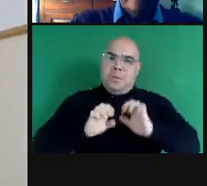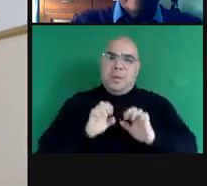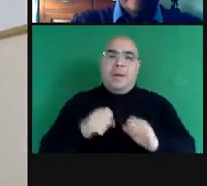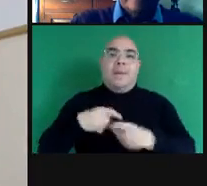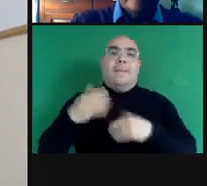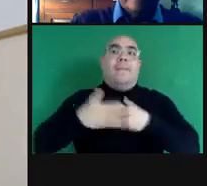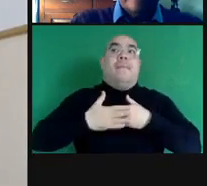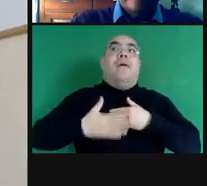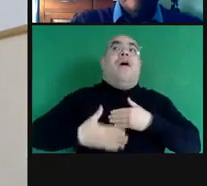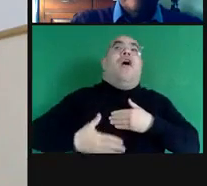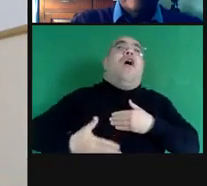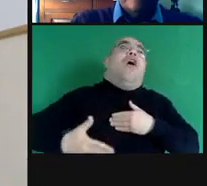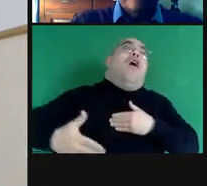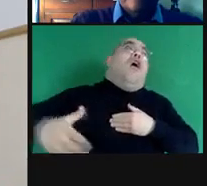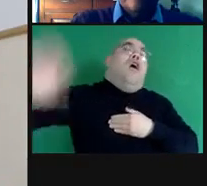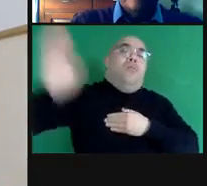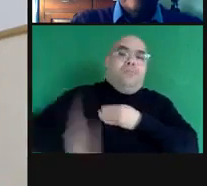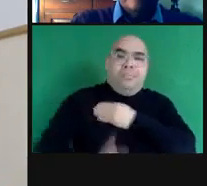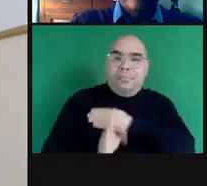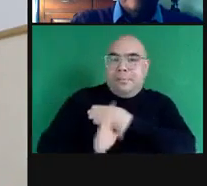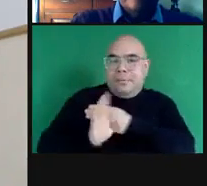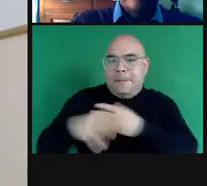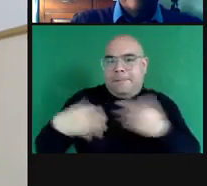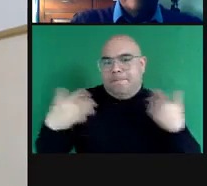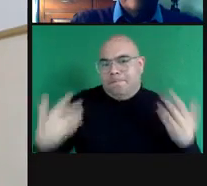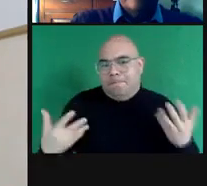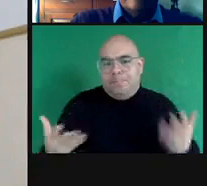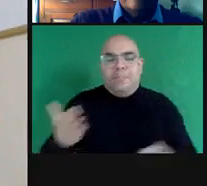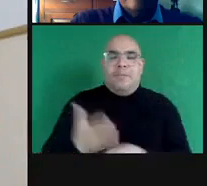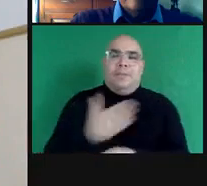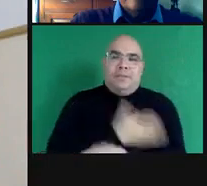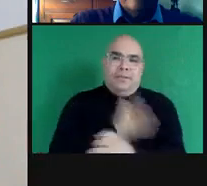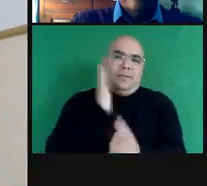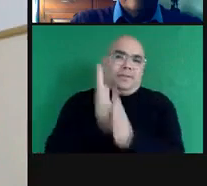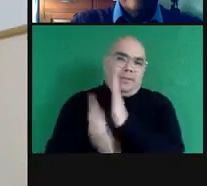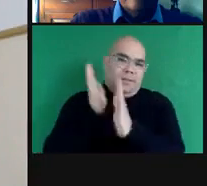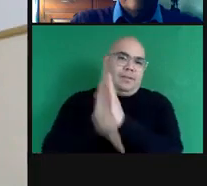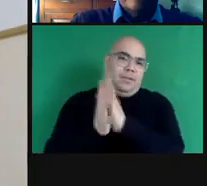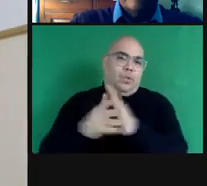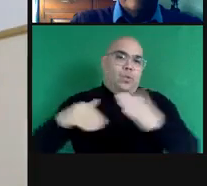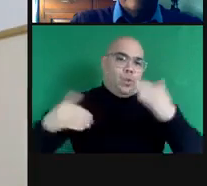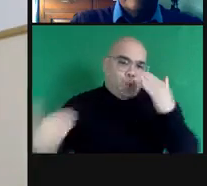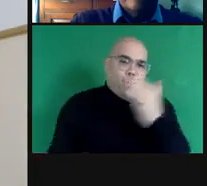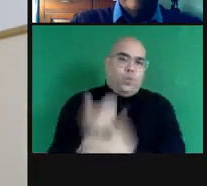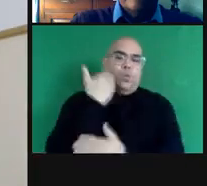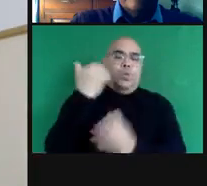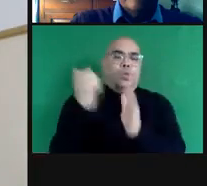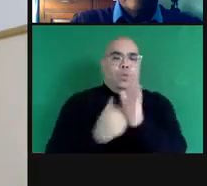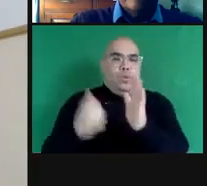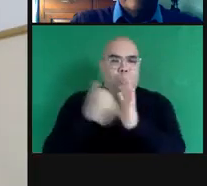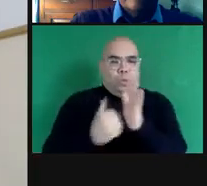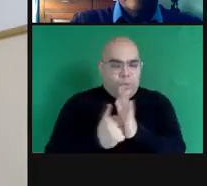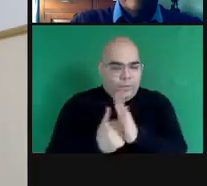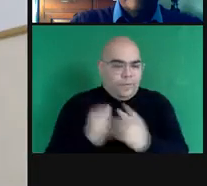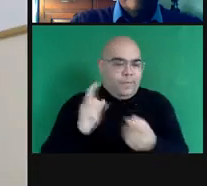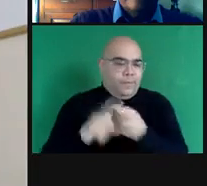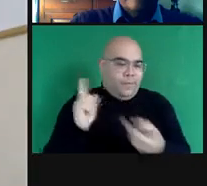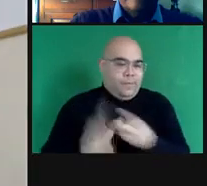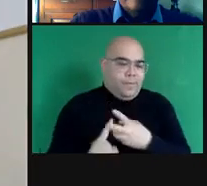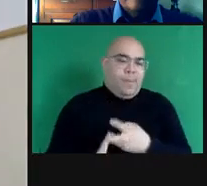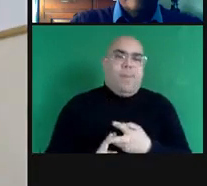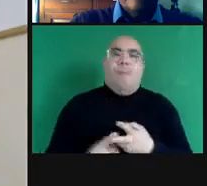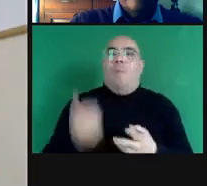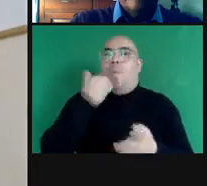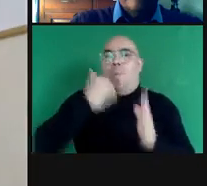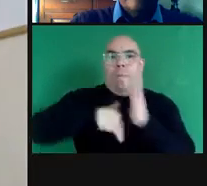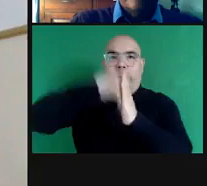toda la vida. Y en ese sentido, pues tú también hablabas un poco de estos nuevos materiales, ¿no? De estos, los